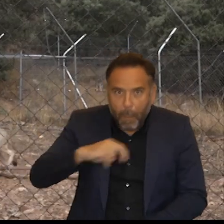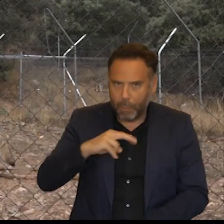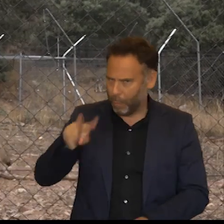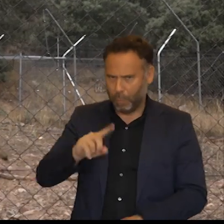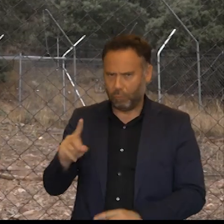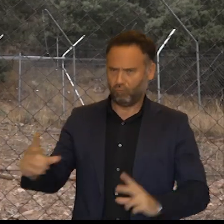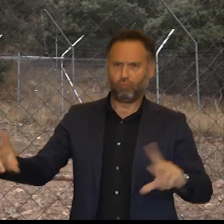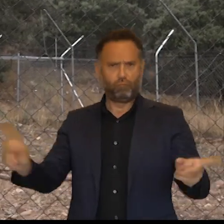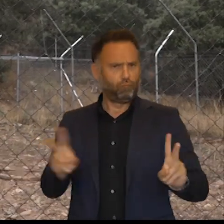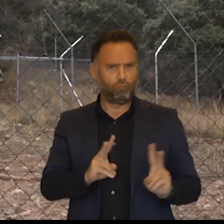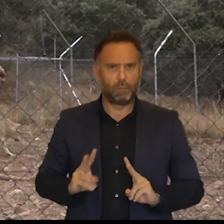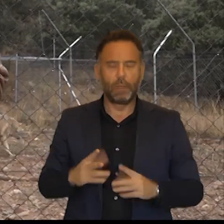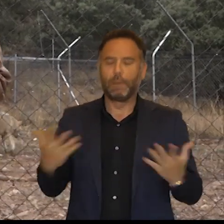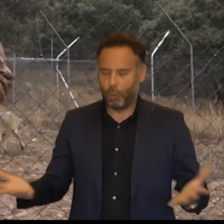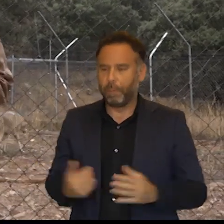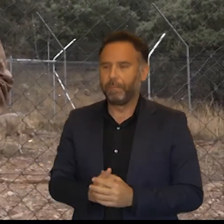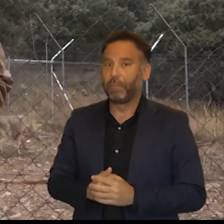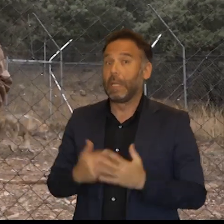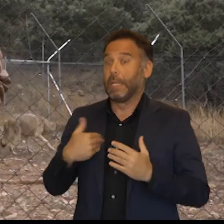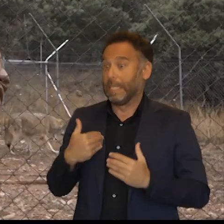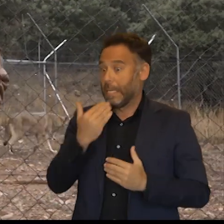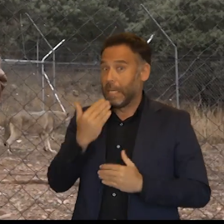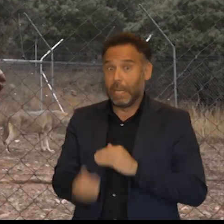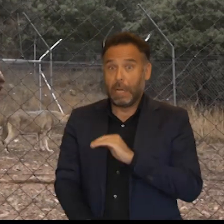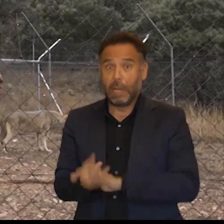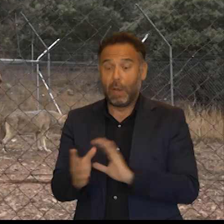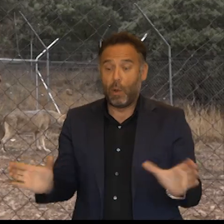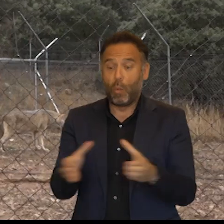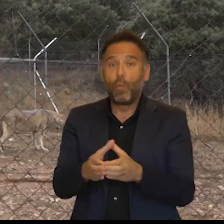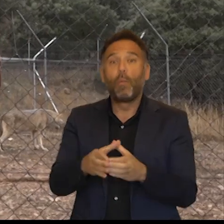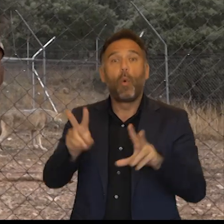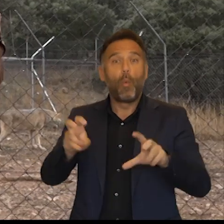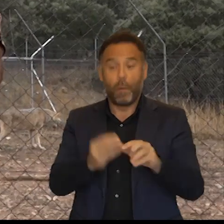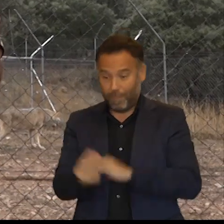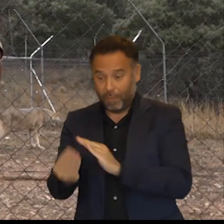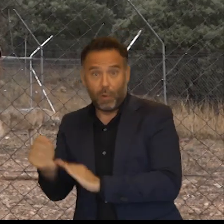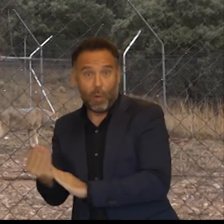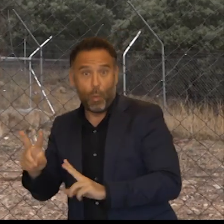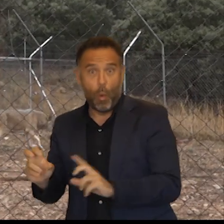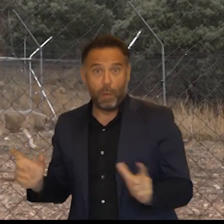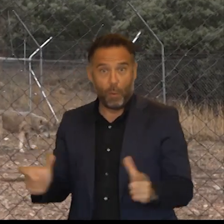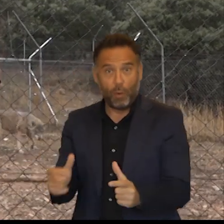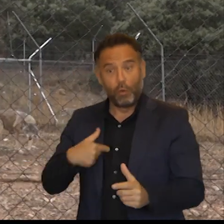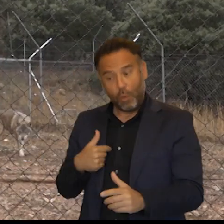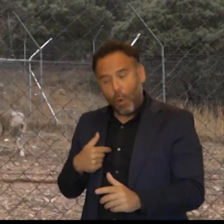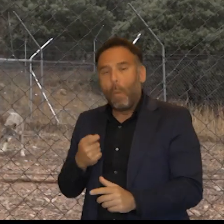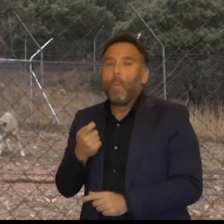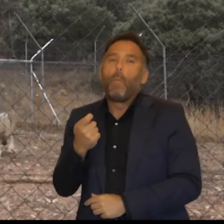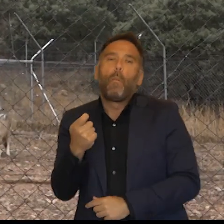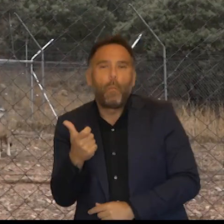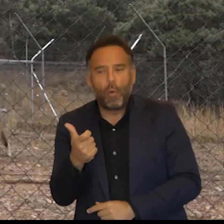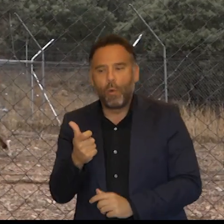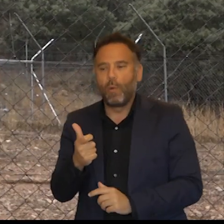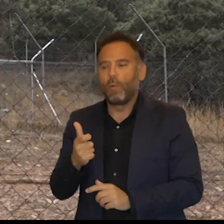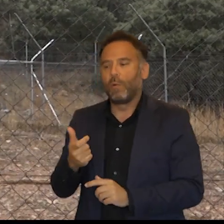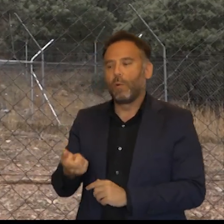La cosa es cuando empezamos una manada nueva, yo tengo que parcialmente socializarlo, es